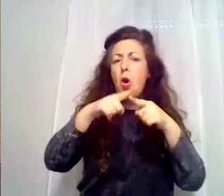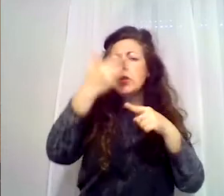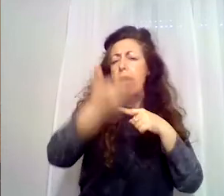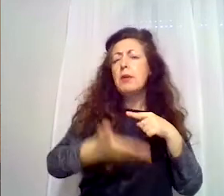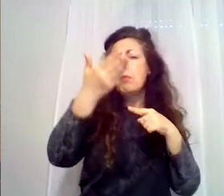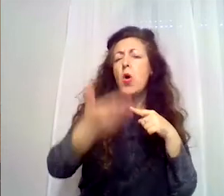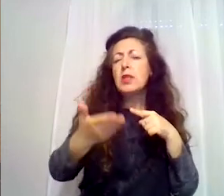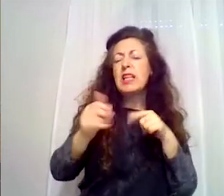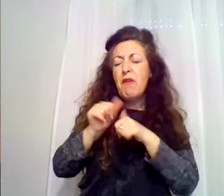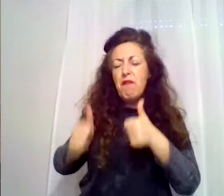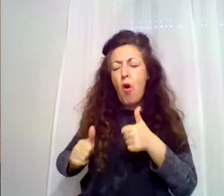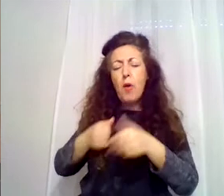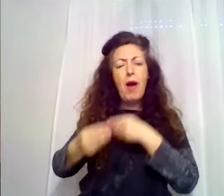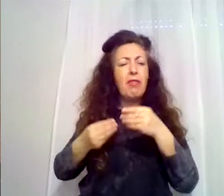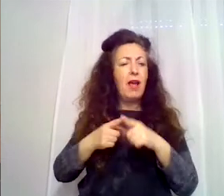estos son los años.